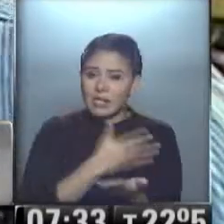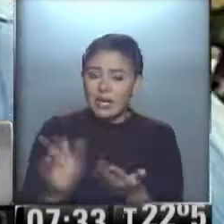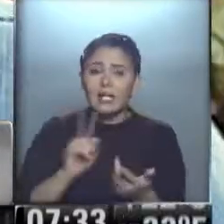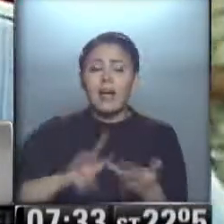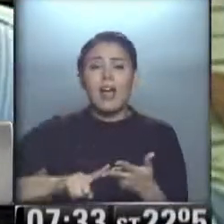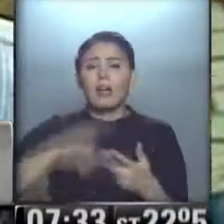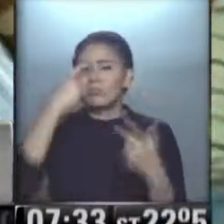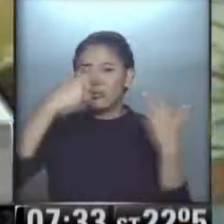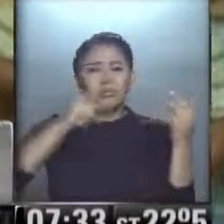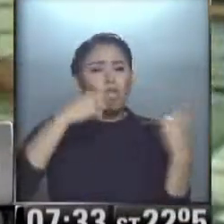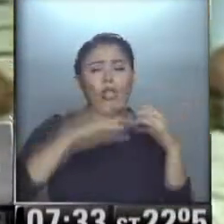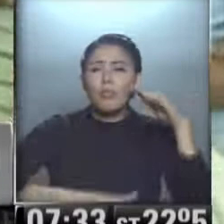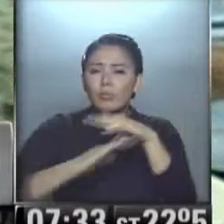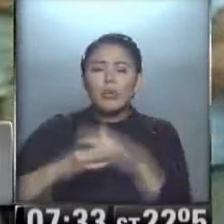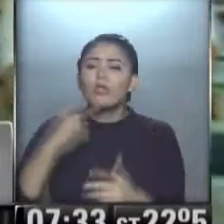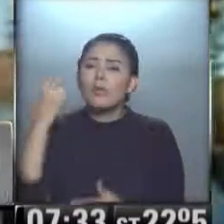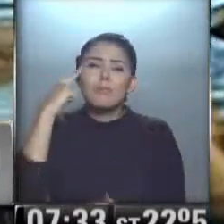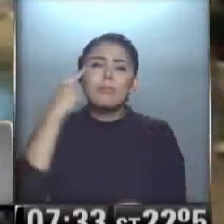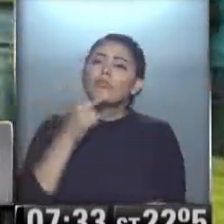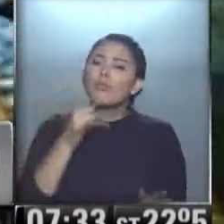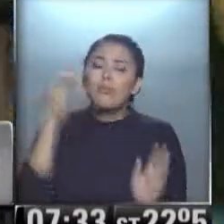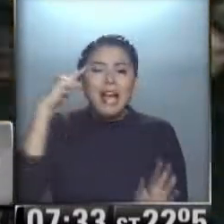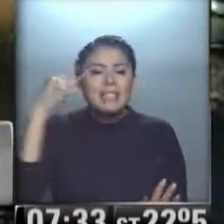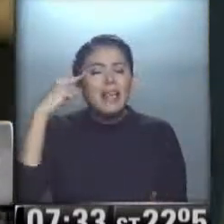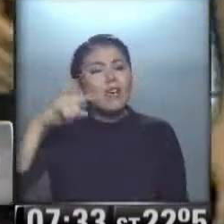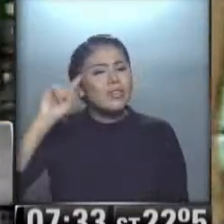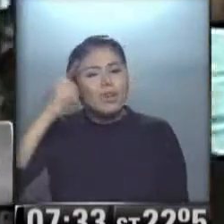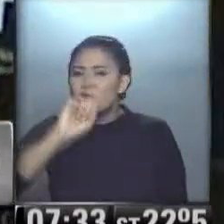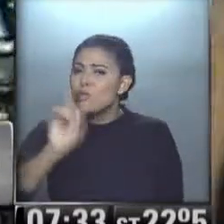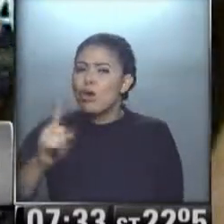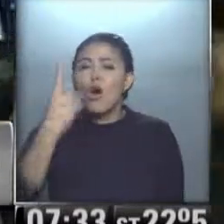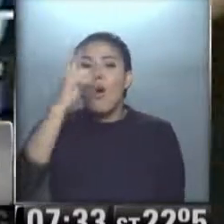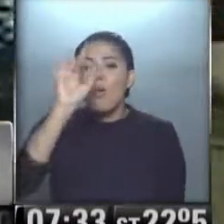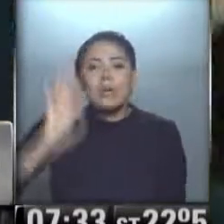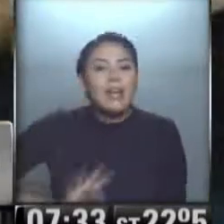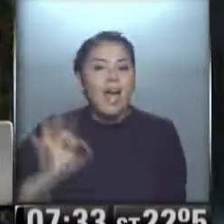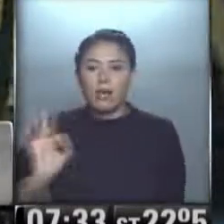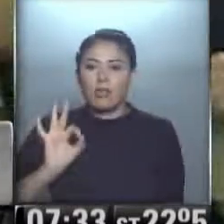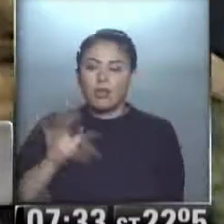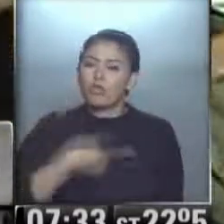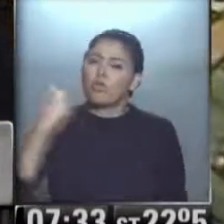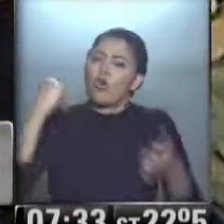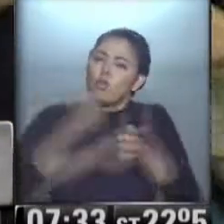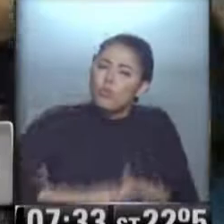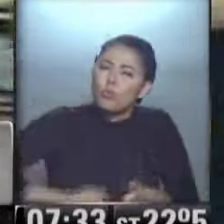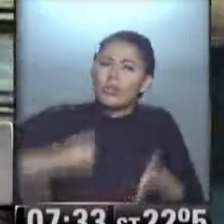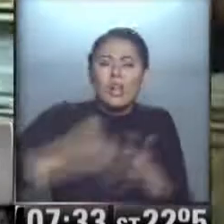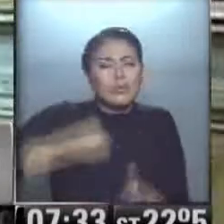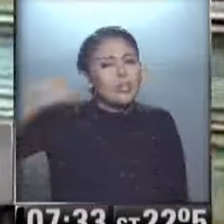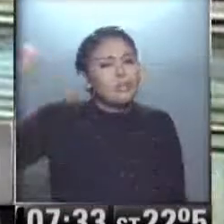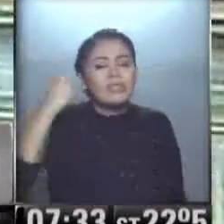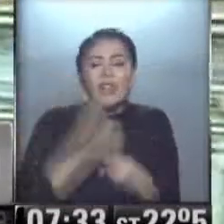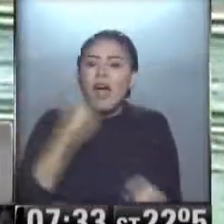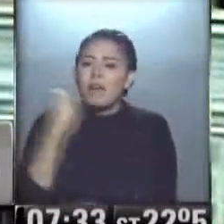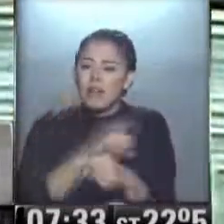Piola, que piensen y que no cometan una locura. Después de un año casi de mucho esfuerzo y de mucho trabajo, la